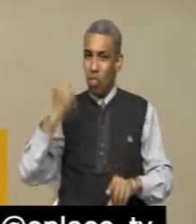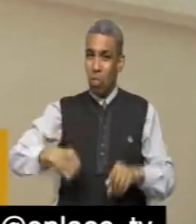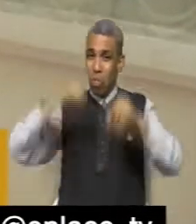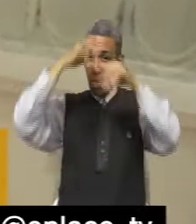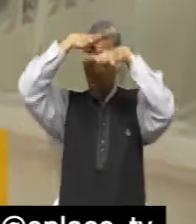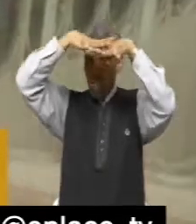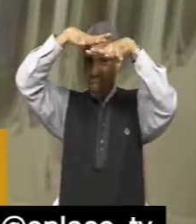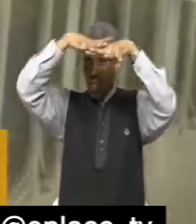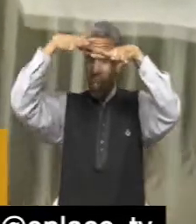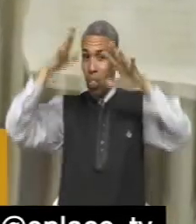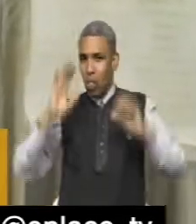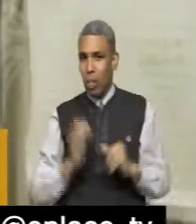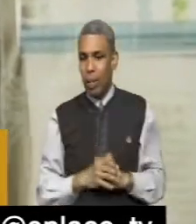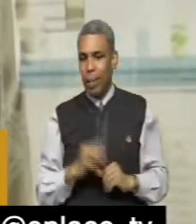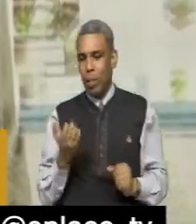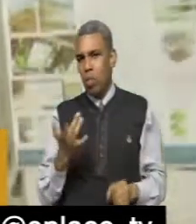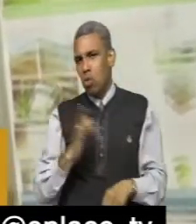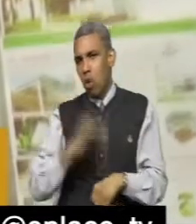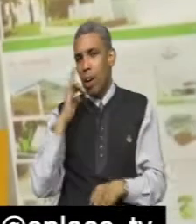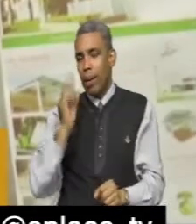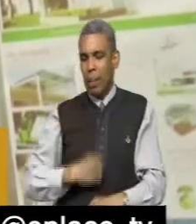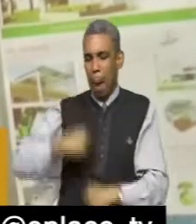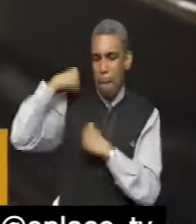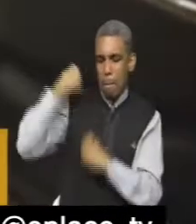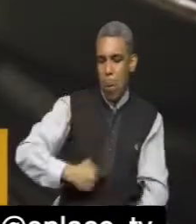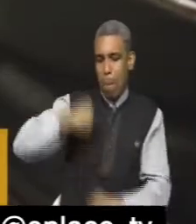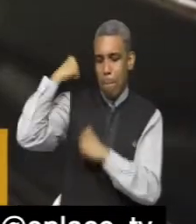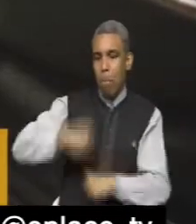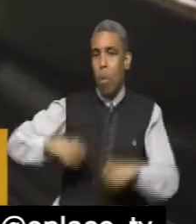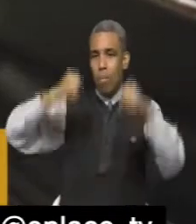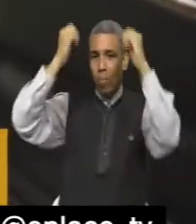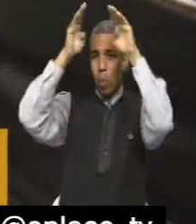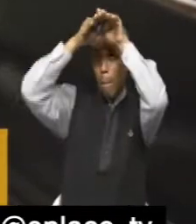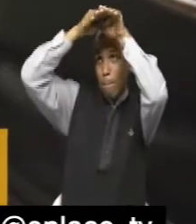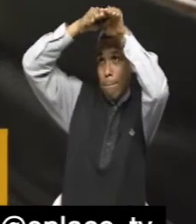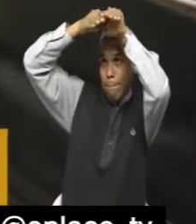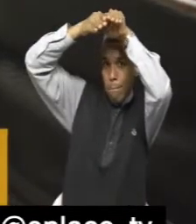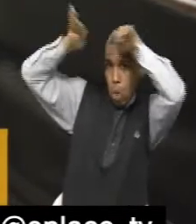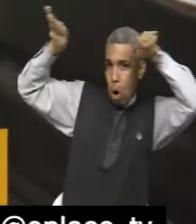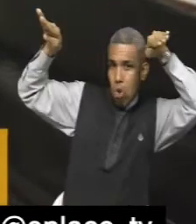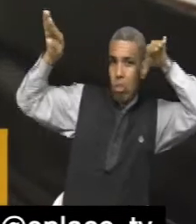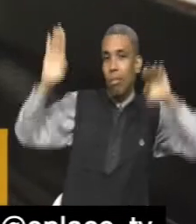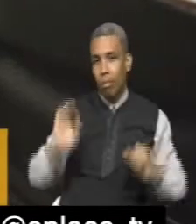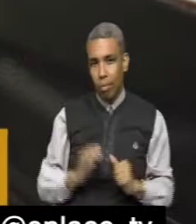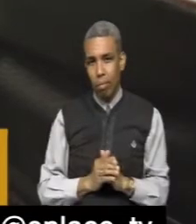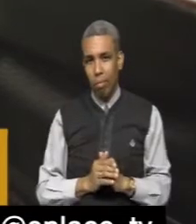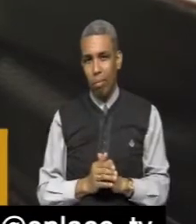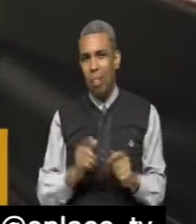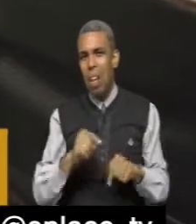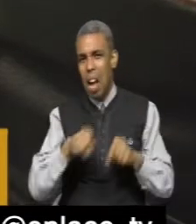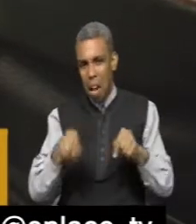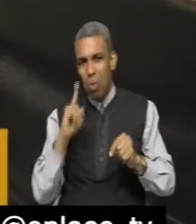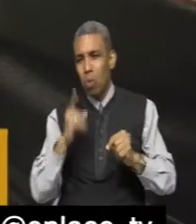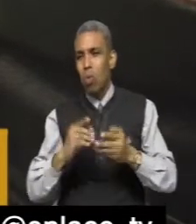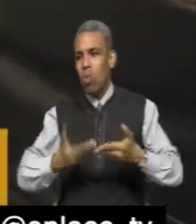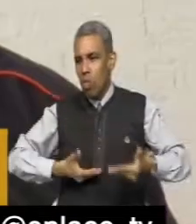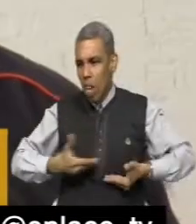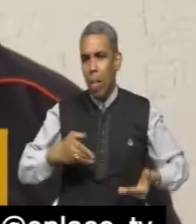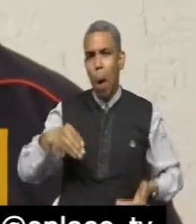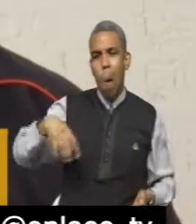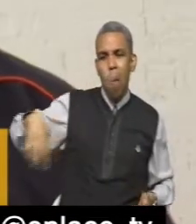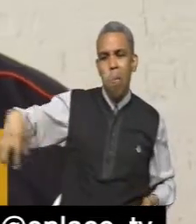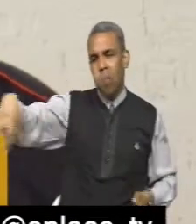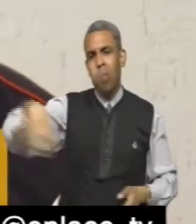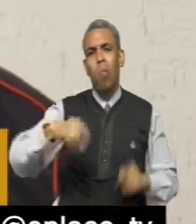inquilinos. Otras oficinas que quedan alrededor del establecimiento comercial también han sido blanco de la delincuencia. La última vez nos robaron